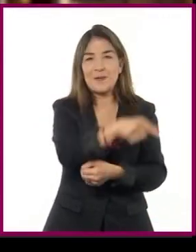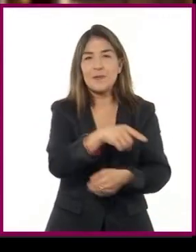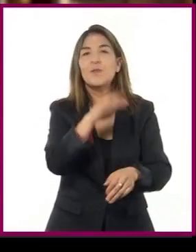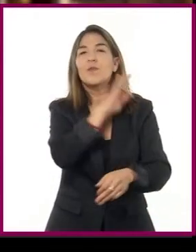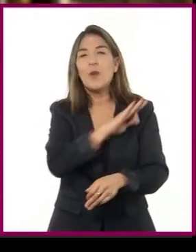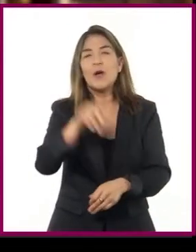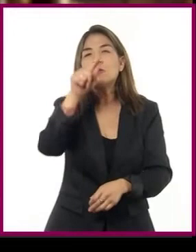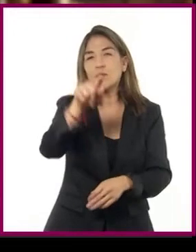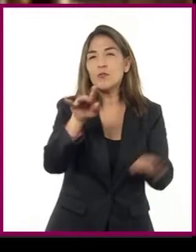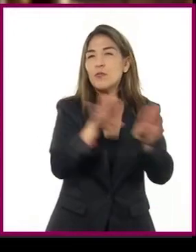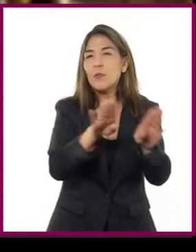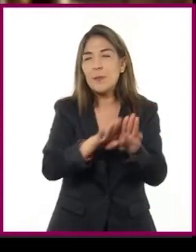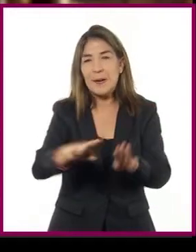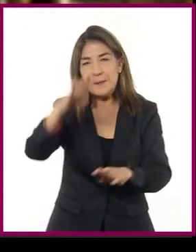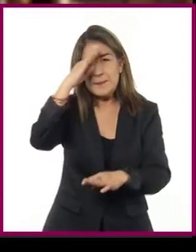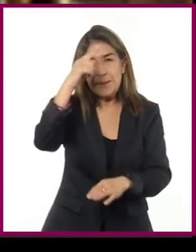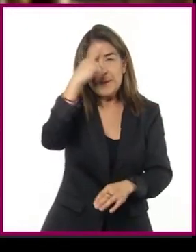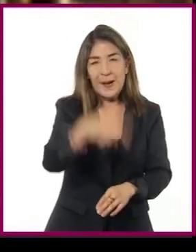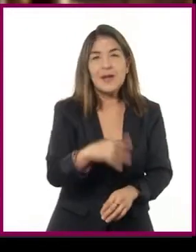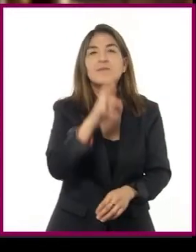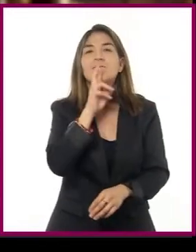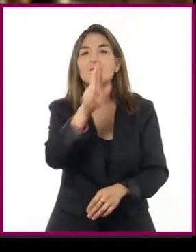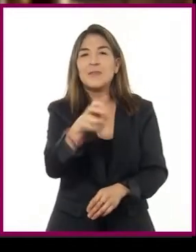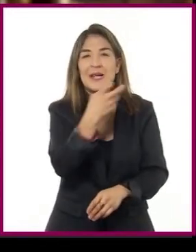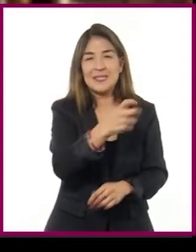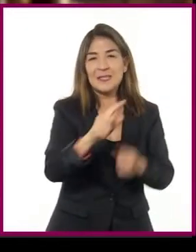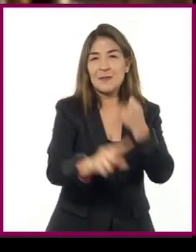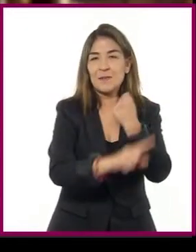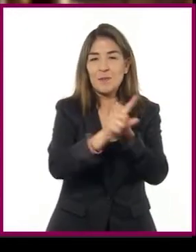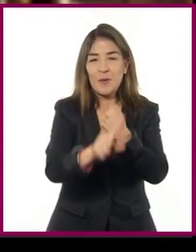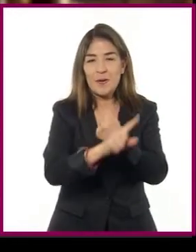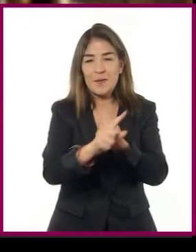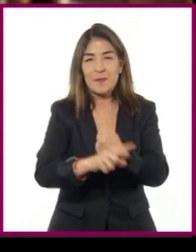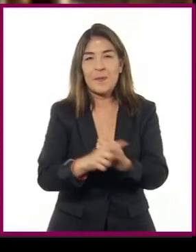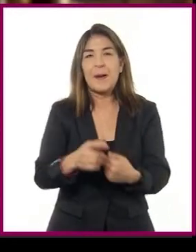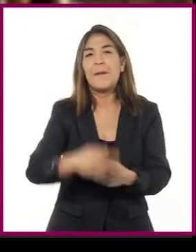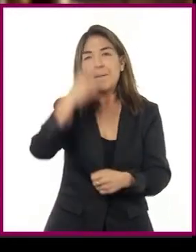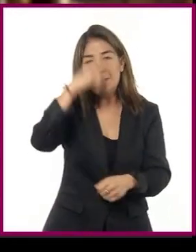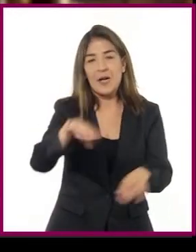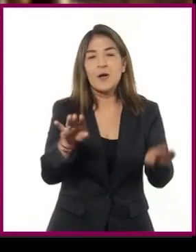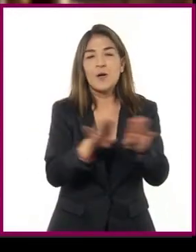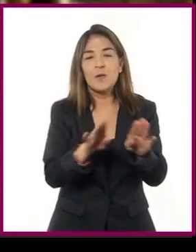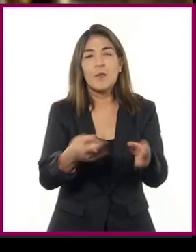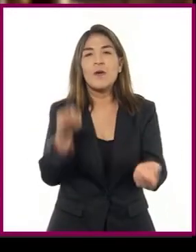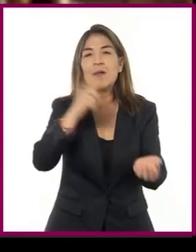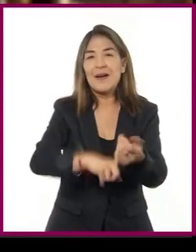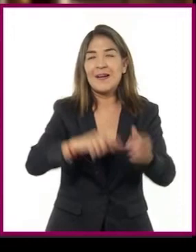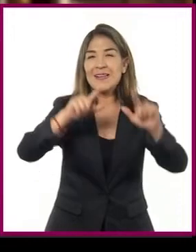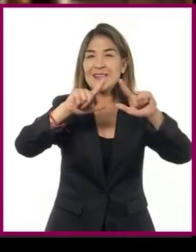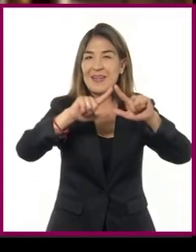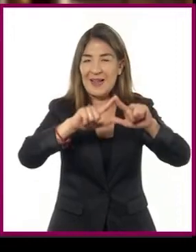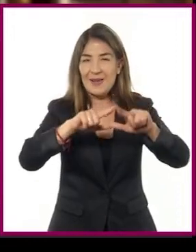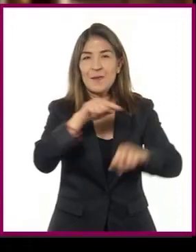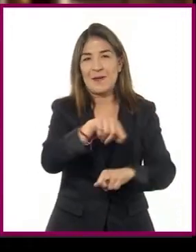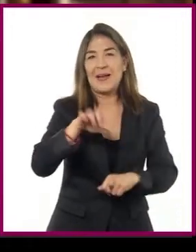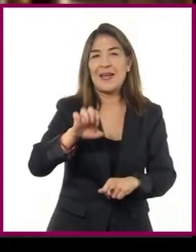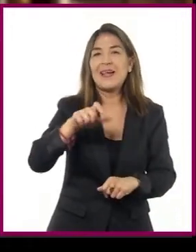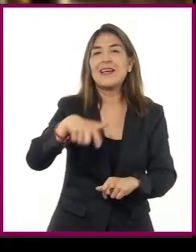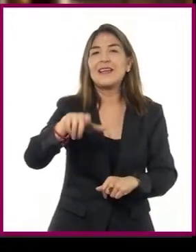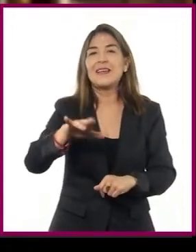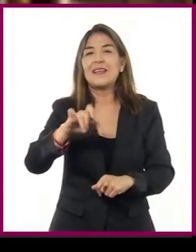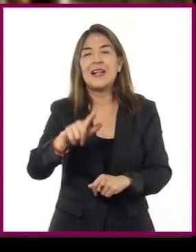ir pensando la solución al problema de construir un triángulo